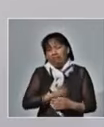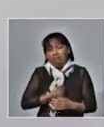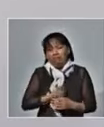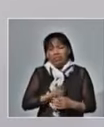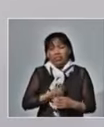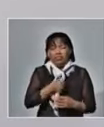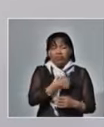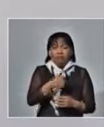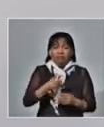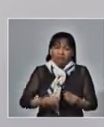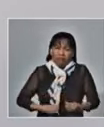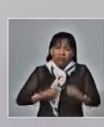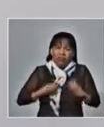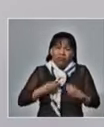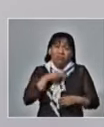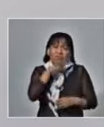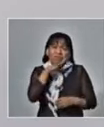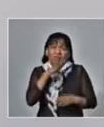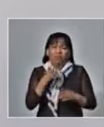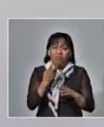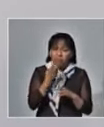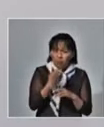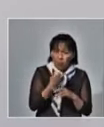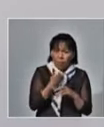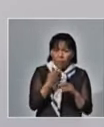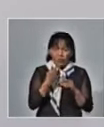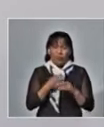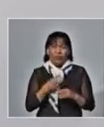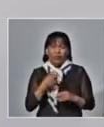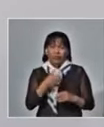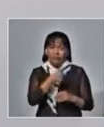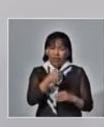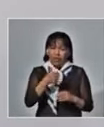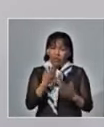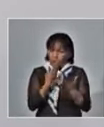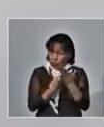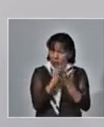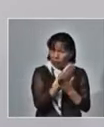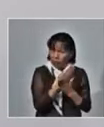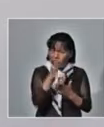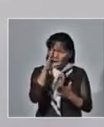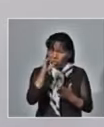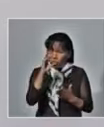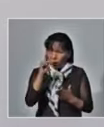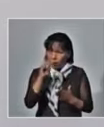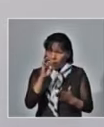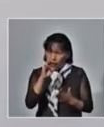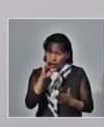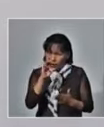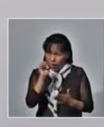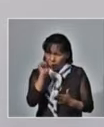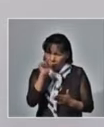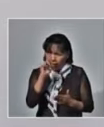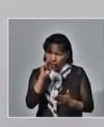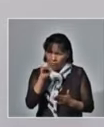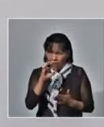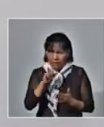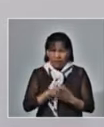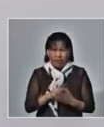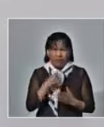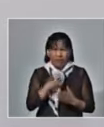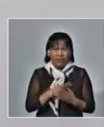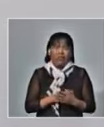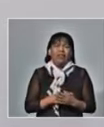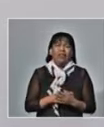actualmente en el tema de corrupción. Por eso nosotros hacemos nuestra la propuesta de Coparmex, de mayor transparencia, de tener fiscales